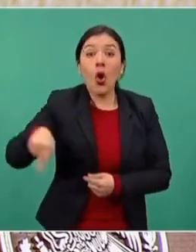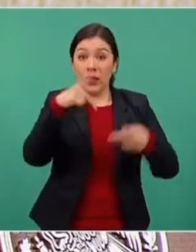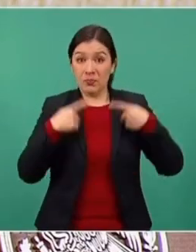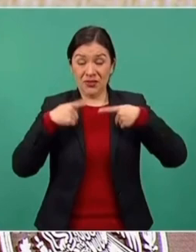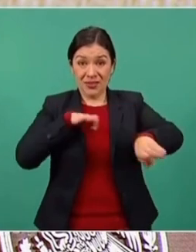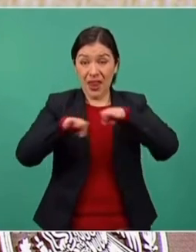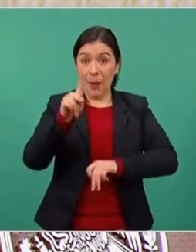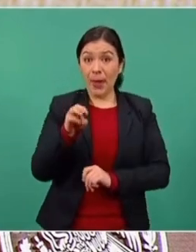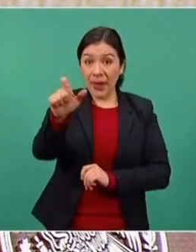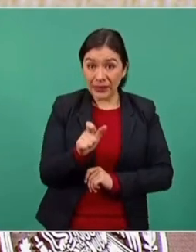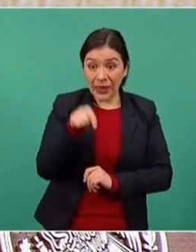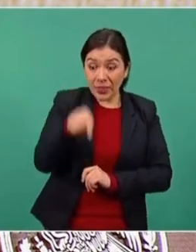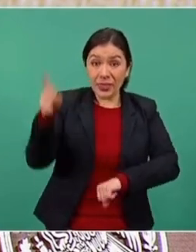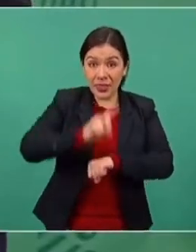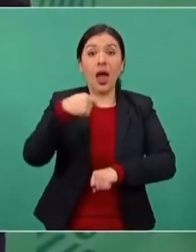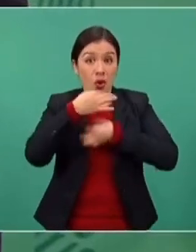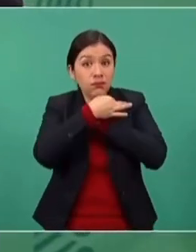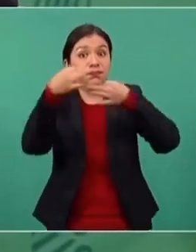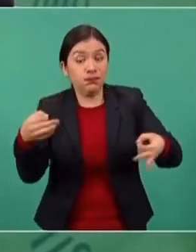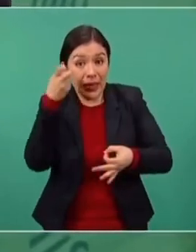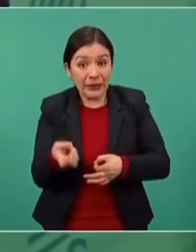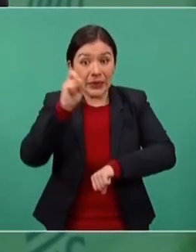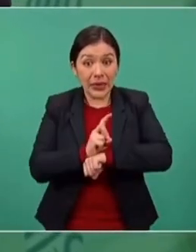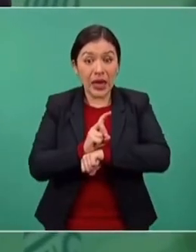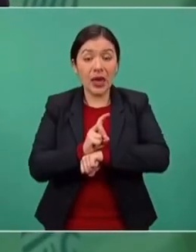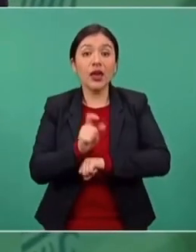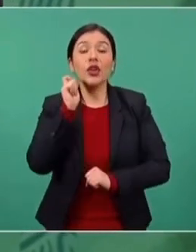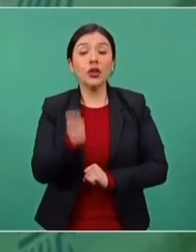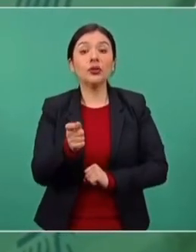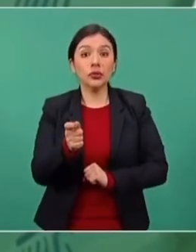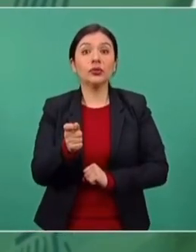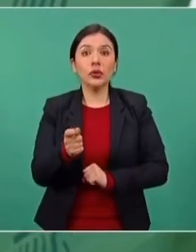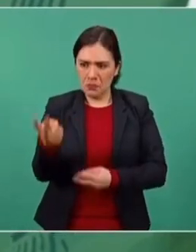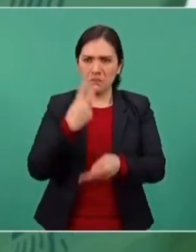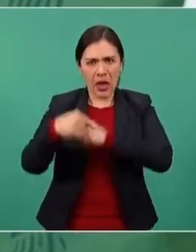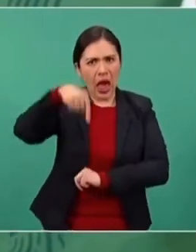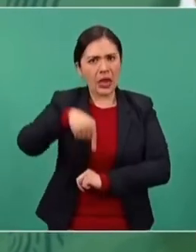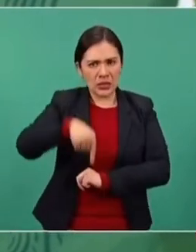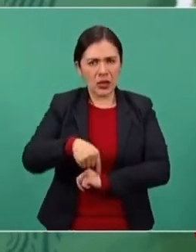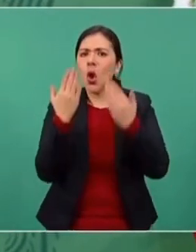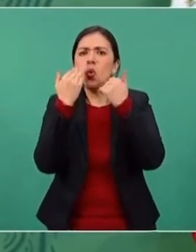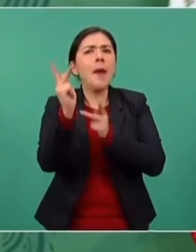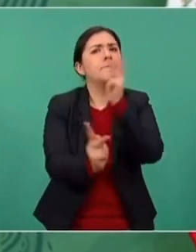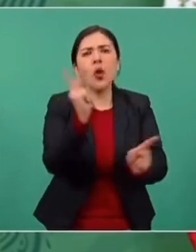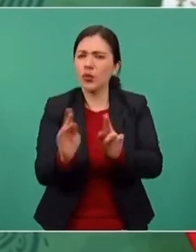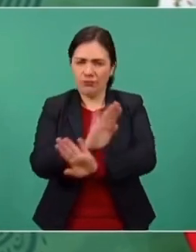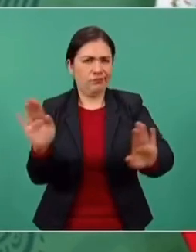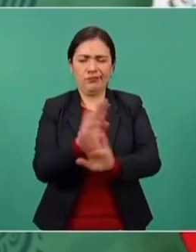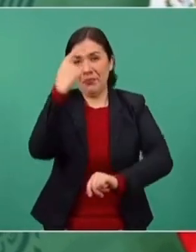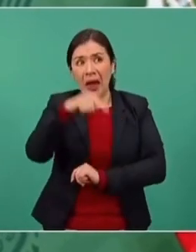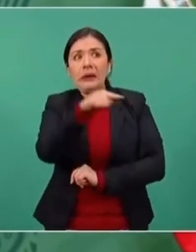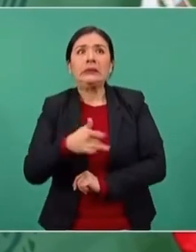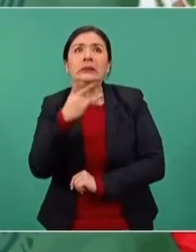trabajadores de Pemex ese día, lo vamos a anunciar, que se presenten aquí cada uno. No va a haber preguntas para no